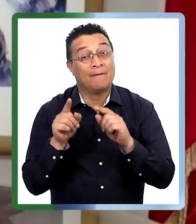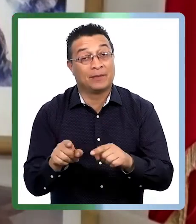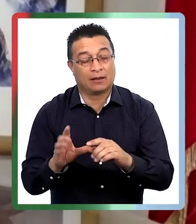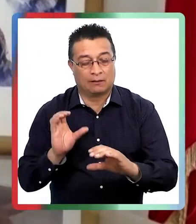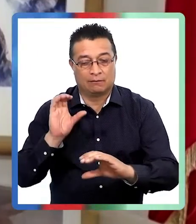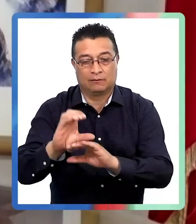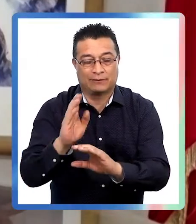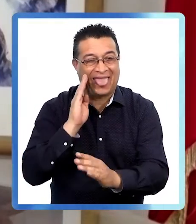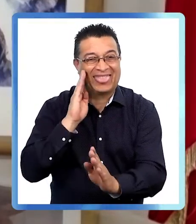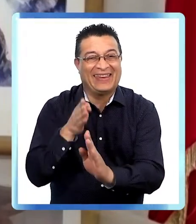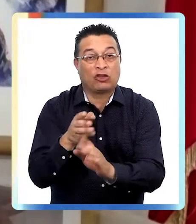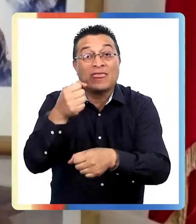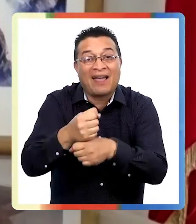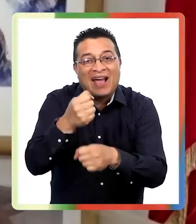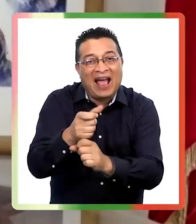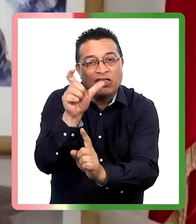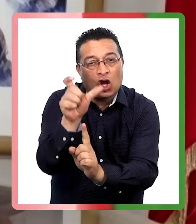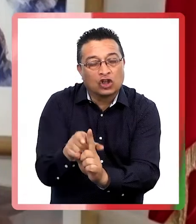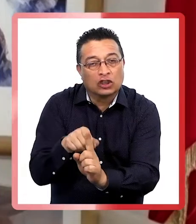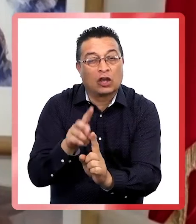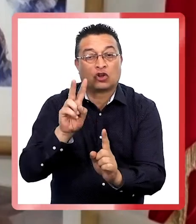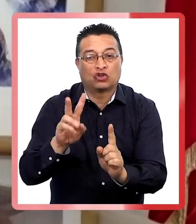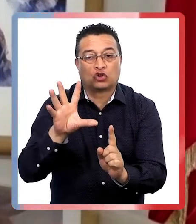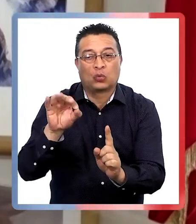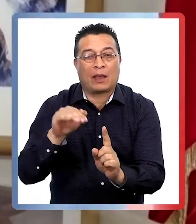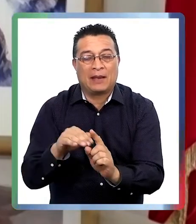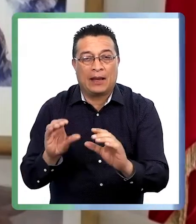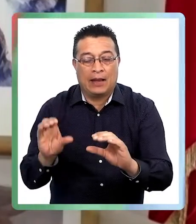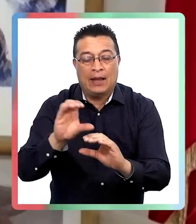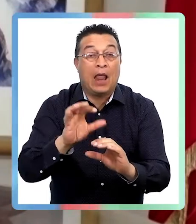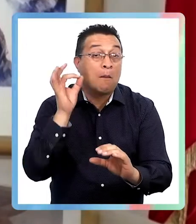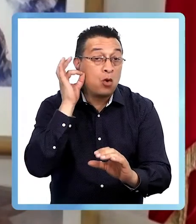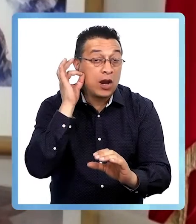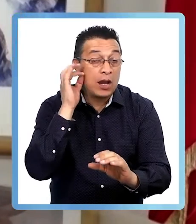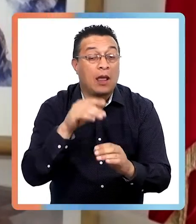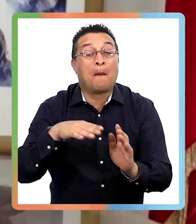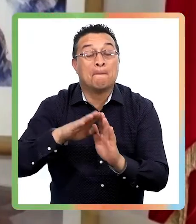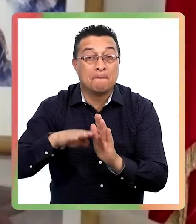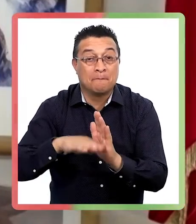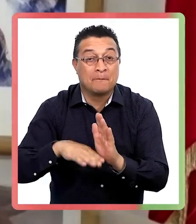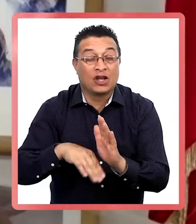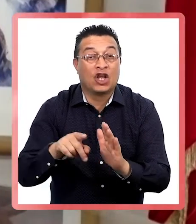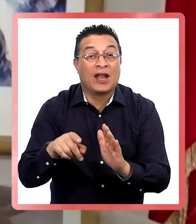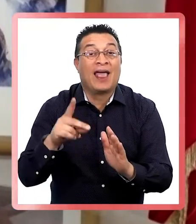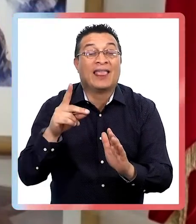un subsidio directo al trabajador de 250.000 pesos a las mujeres, a los